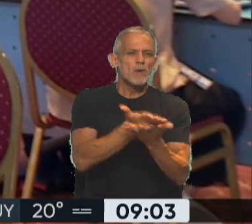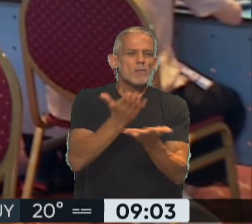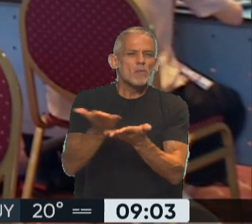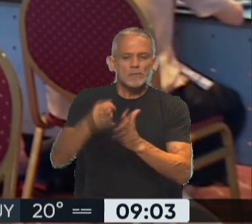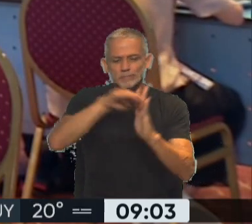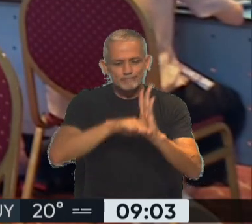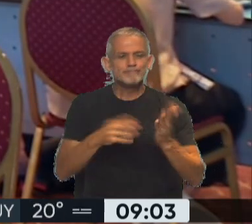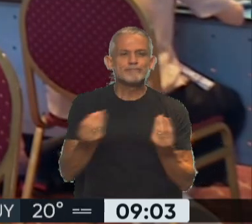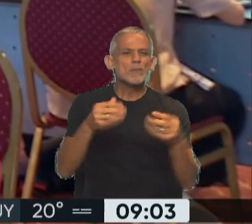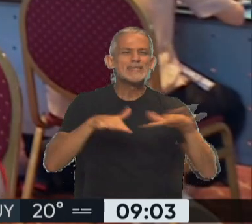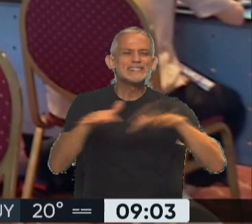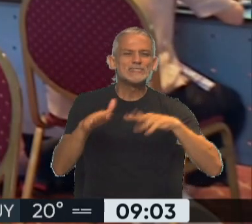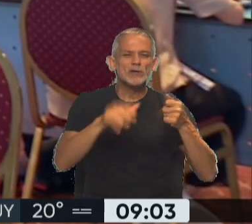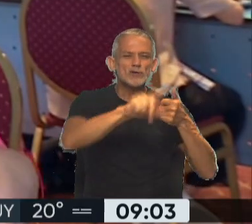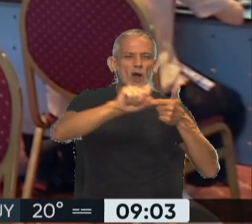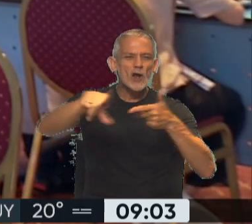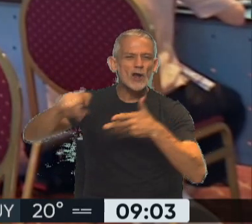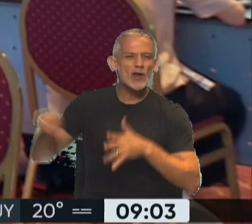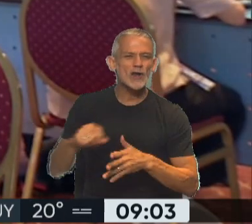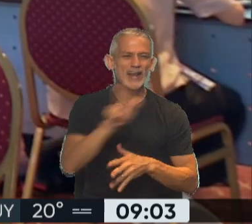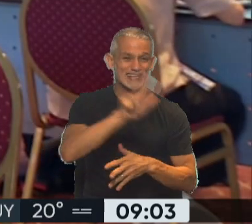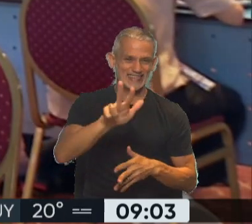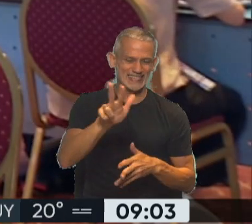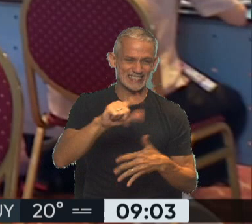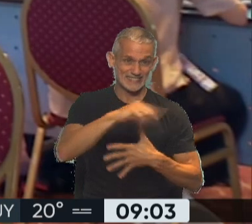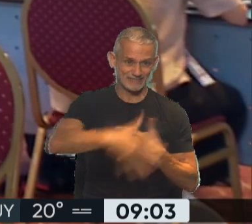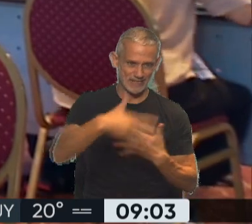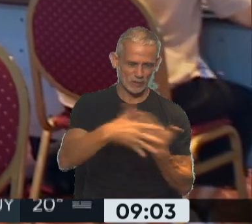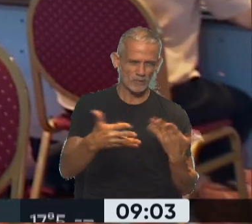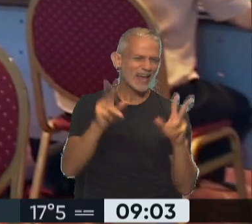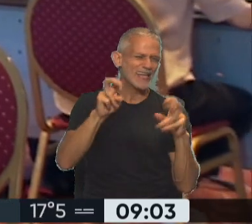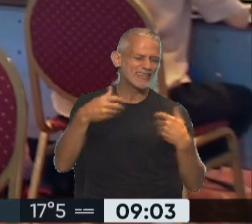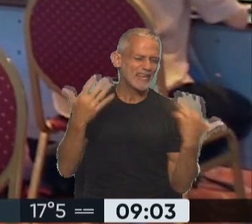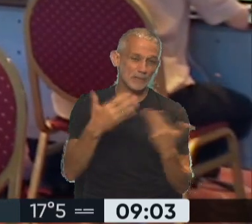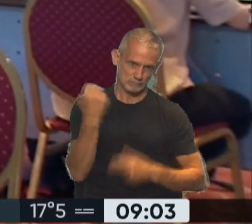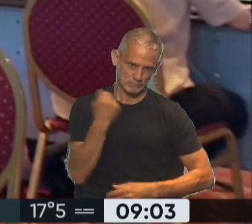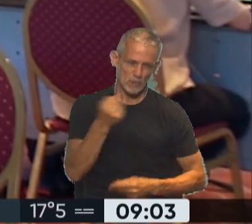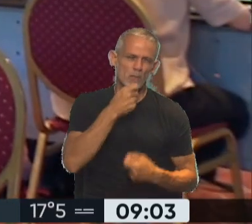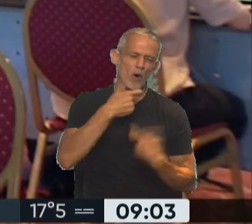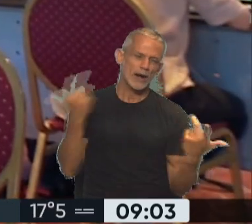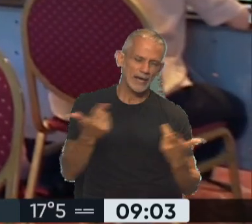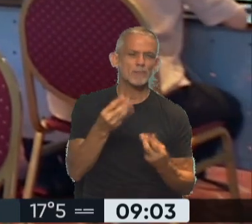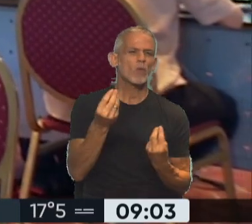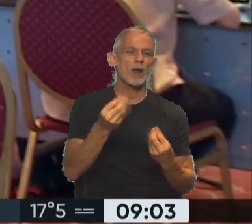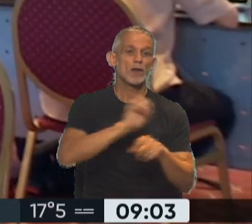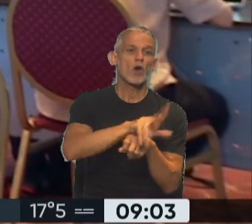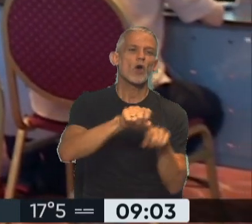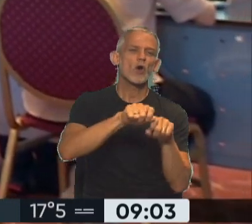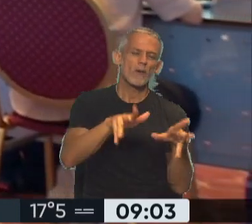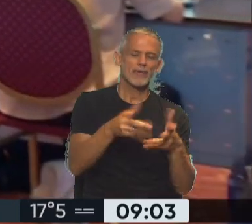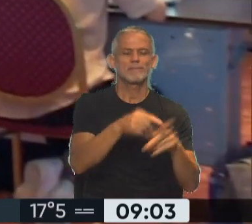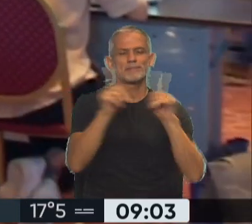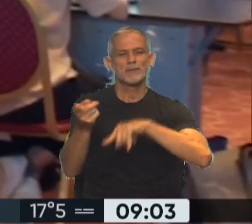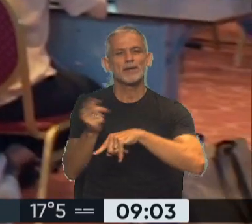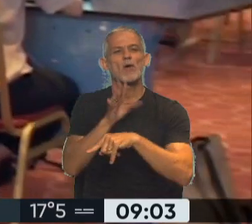un estado de situación de cada país y también de la región por ejemplo aquí se van a tratar temas muy importantes como las consecuencias que ha dejado la guerra